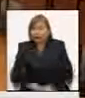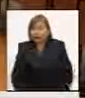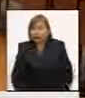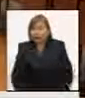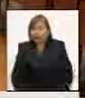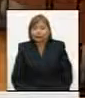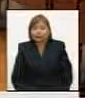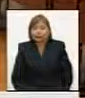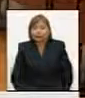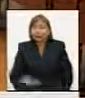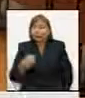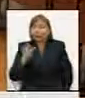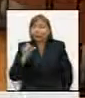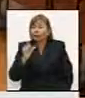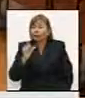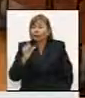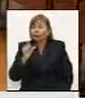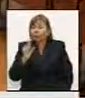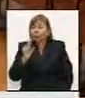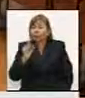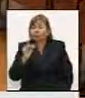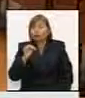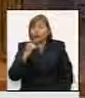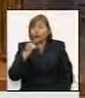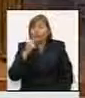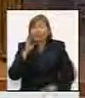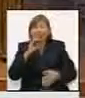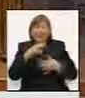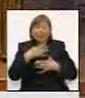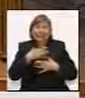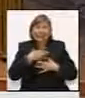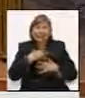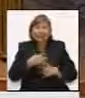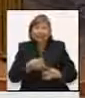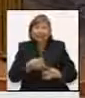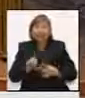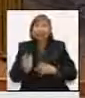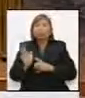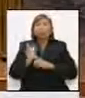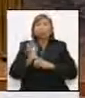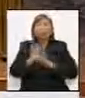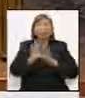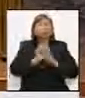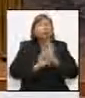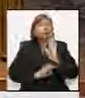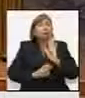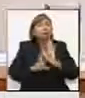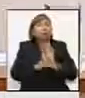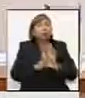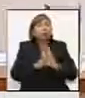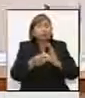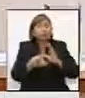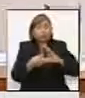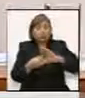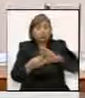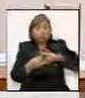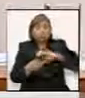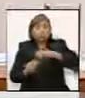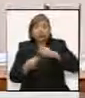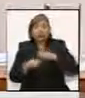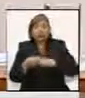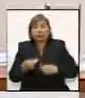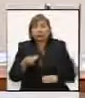parlamentarios Freddy Sarmiento y Mantilla mostraron un gran interés en presentar un proyecto de ley que regule la exploración y explotación de